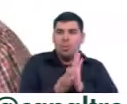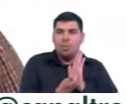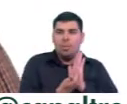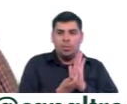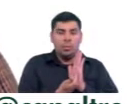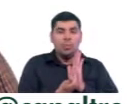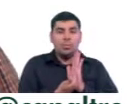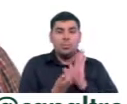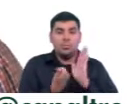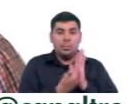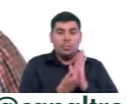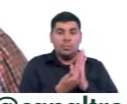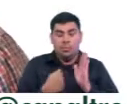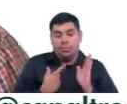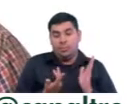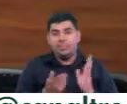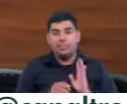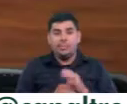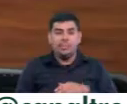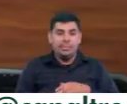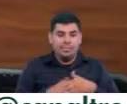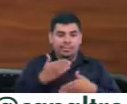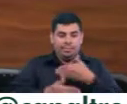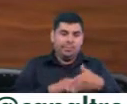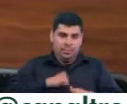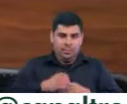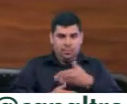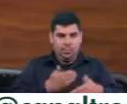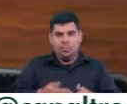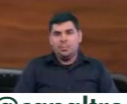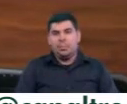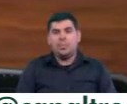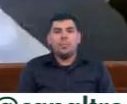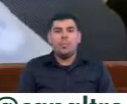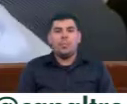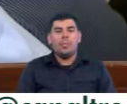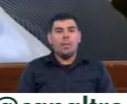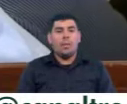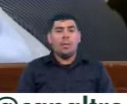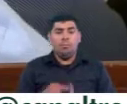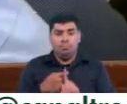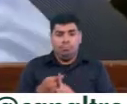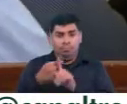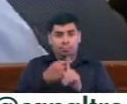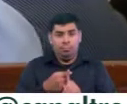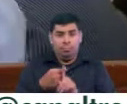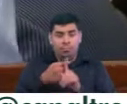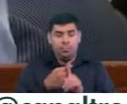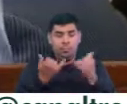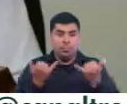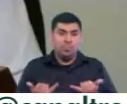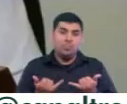corresponde del debido proceso y derecho de defensa en las últimas horas la procuraduría de santander instaló audiencia pública